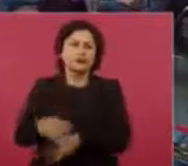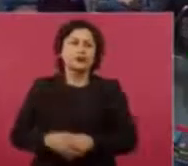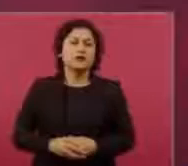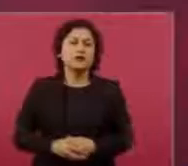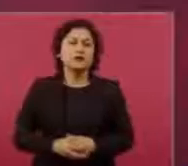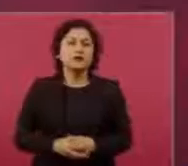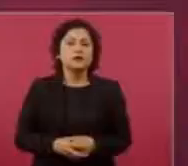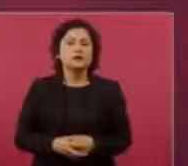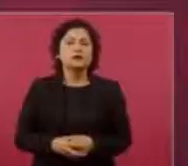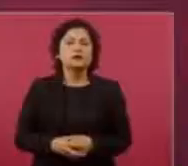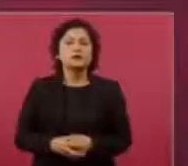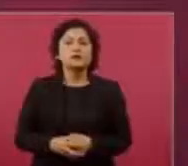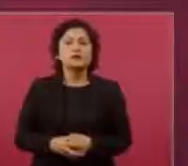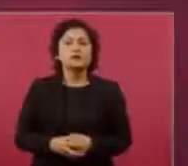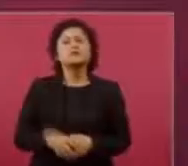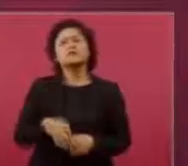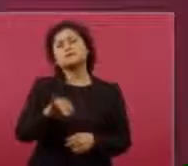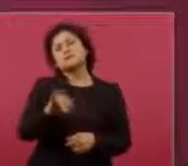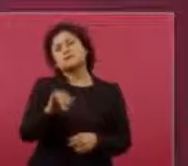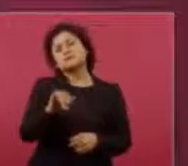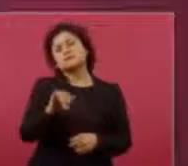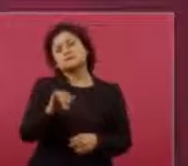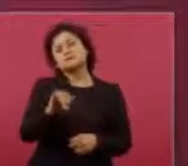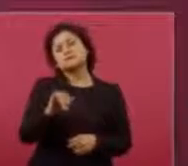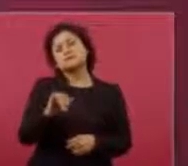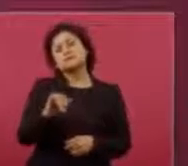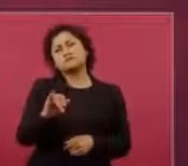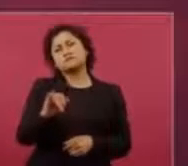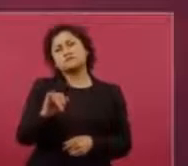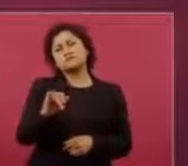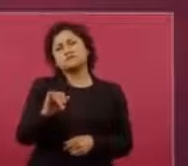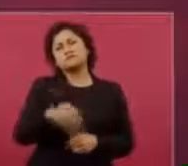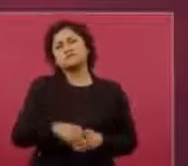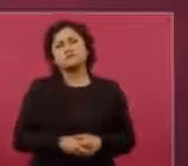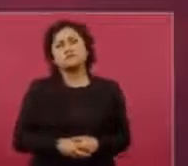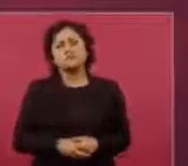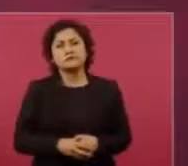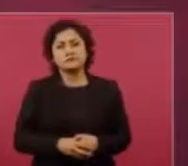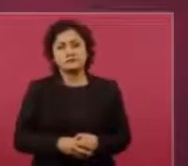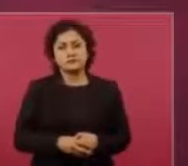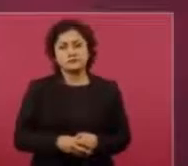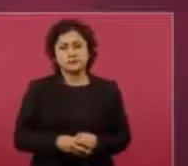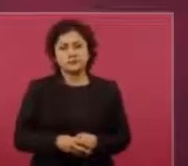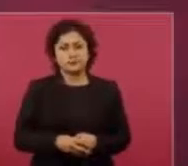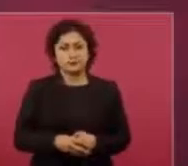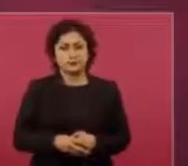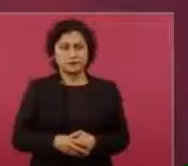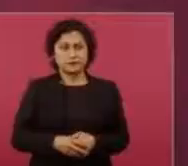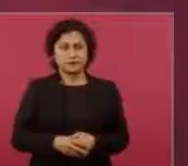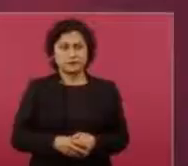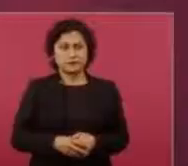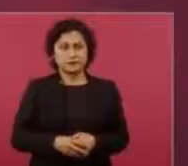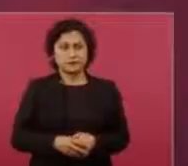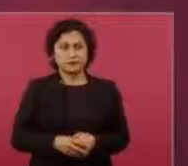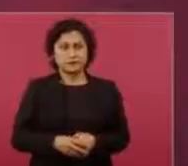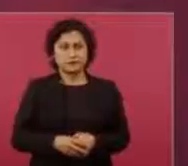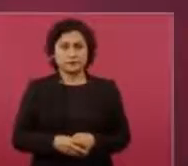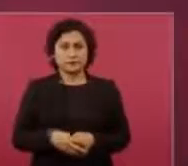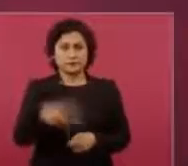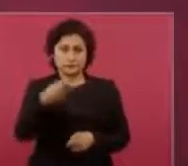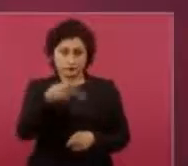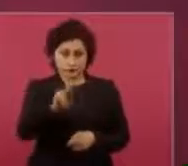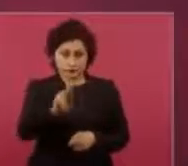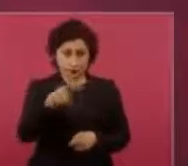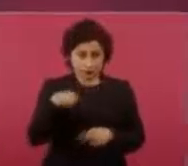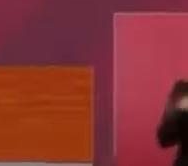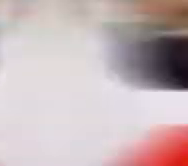chilenos sí sí sí sí sí sí sí sí pero eh No se la voy a entregar a